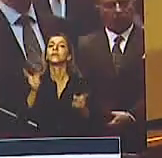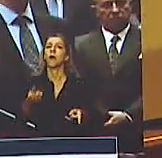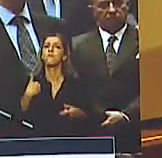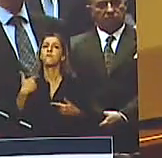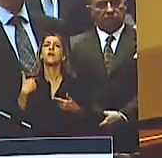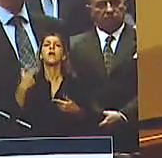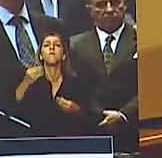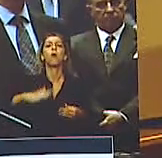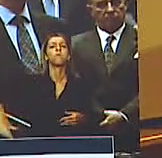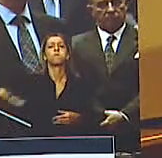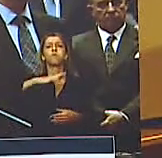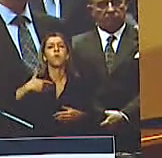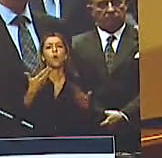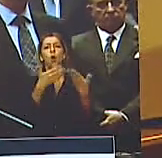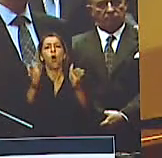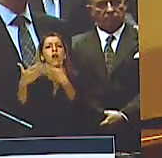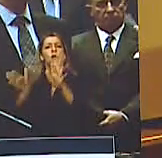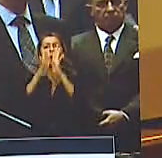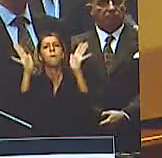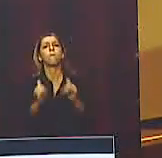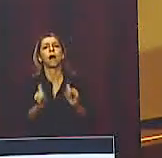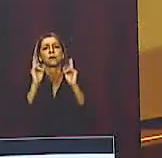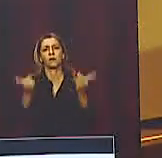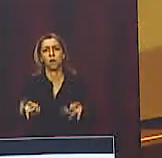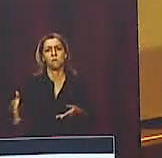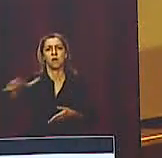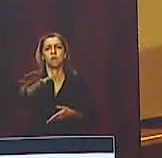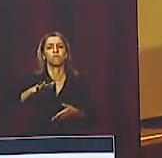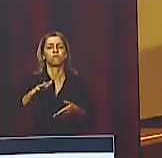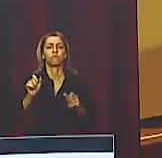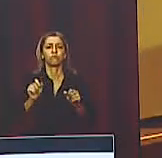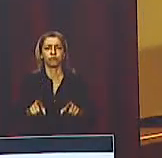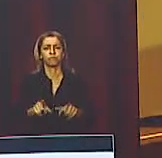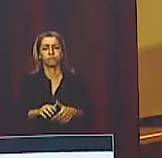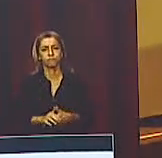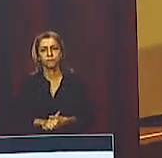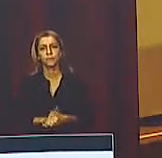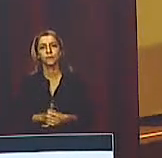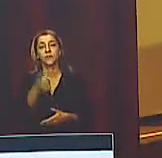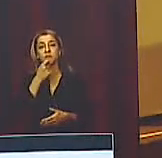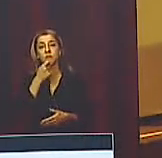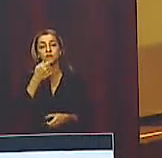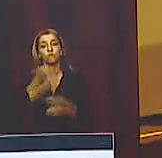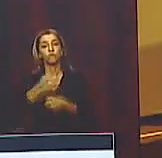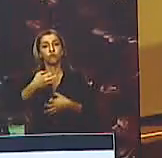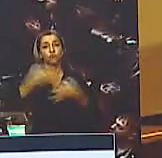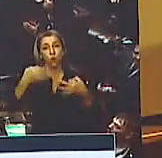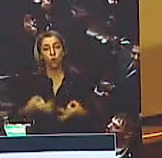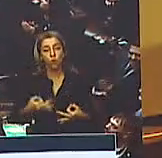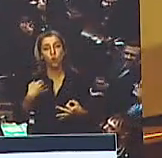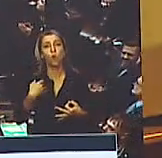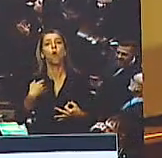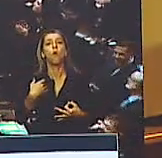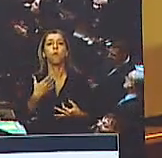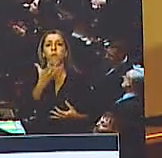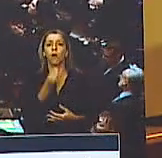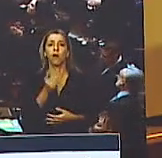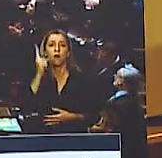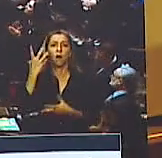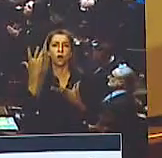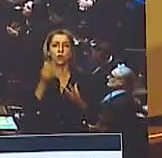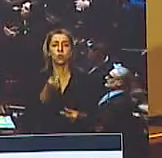fue el balotaje, quedó un poco, a ver, como relegada. No quiero decir callada, porque la verdad que iba a hablar... ¿Querés que lo diga yo? La mandaron a callar. Dijeron, no hables más,